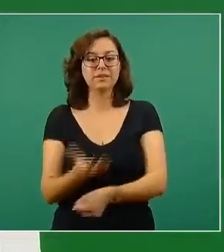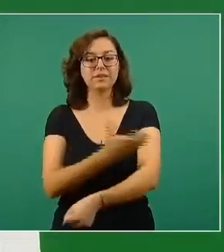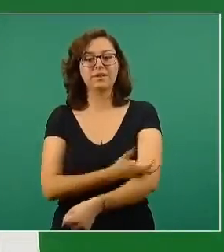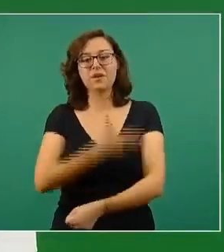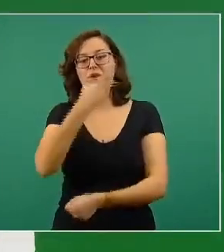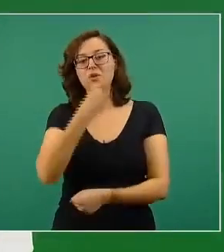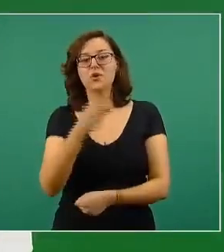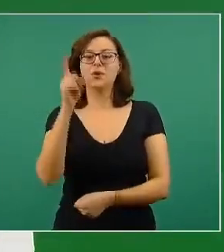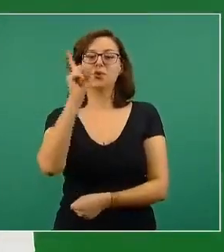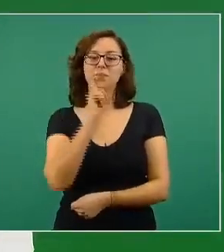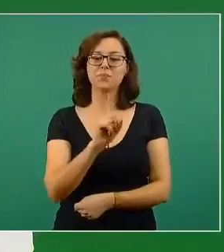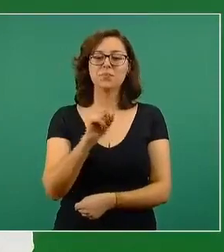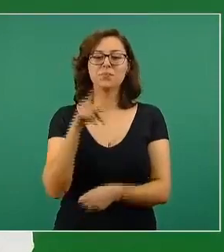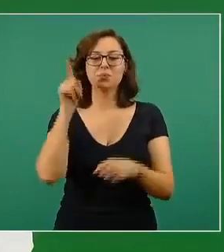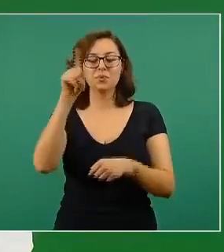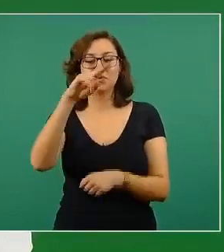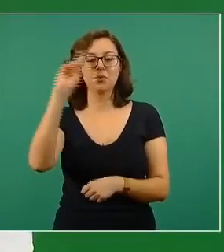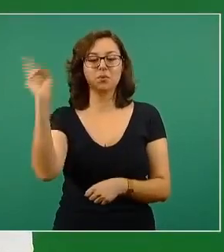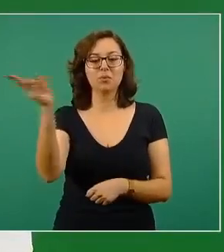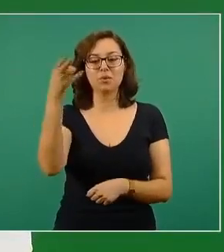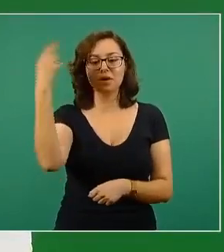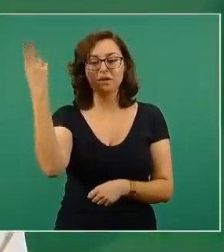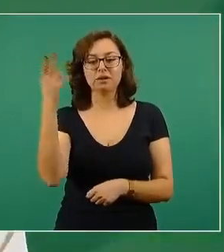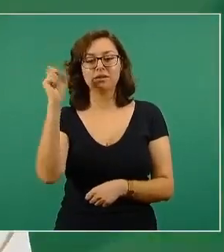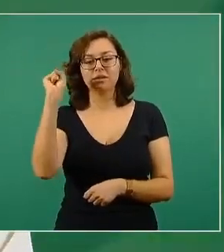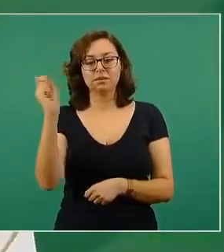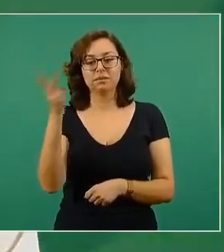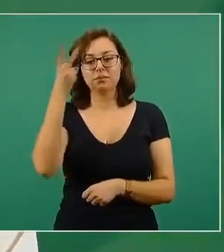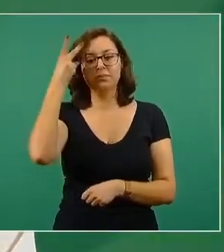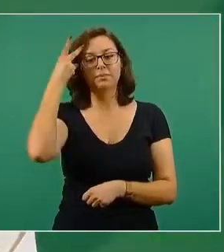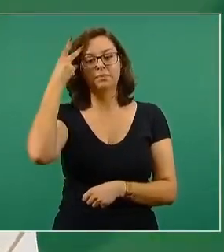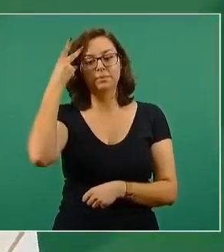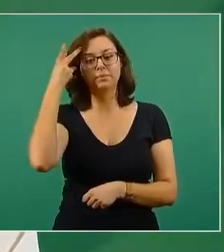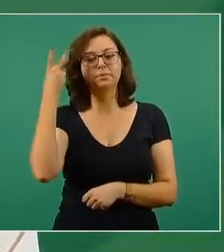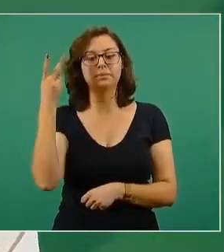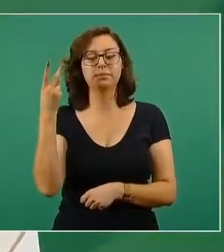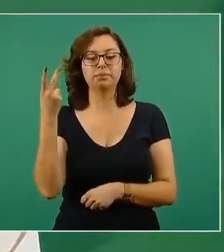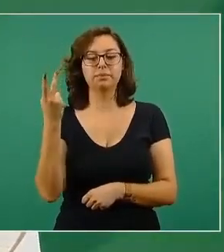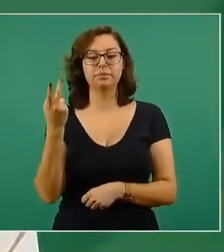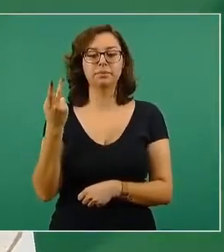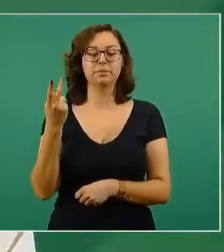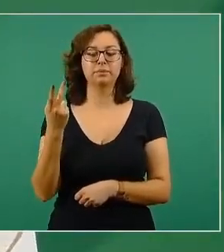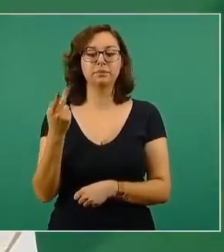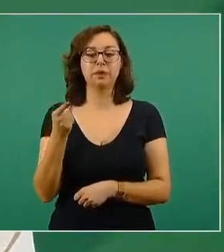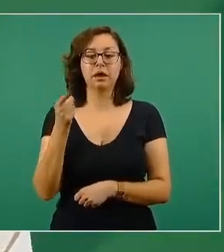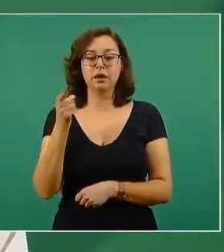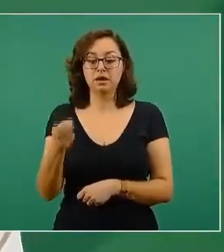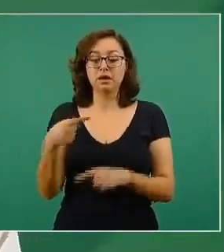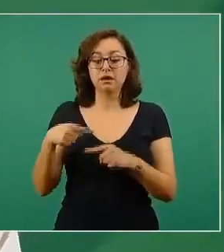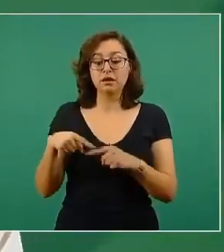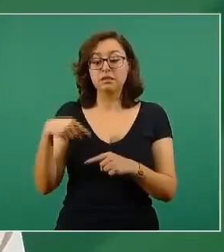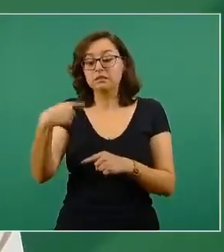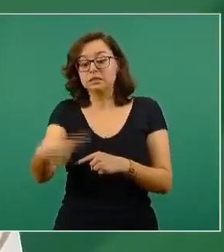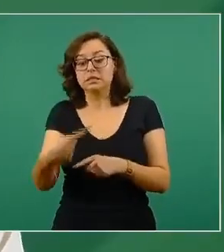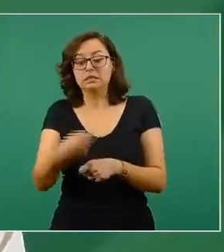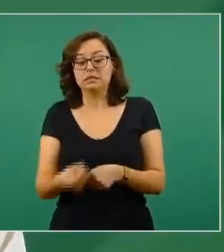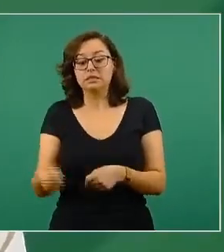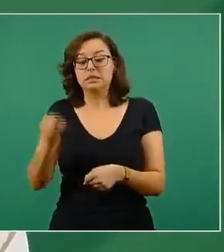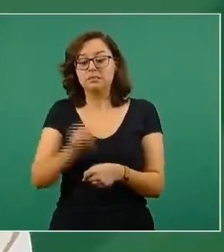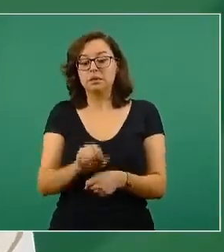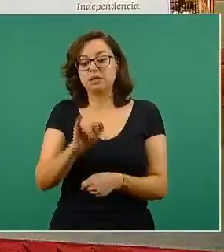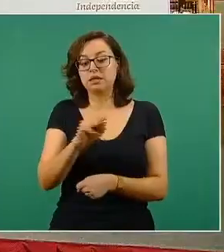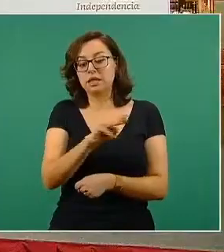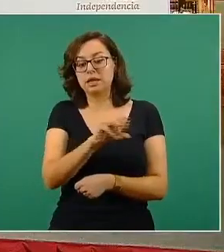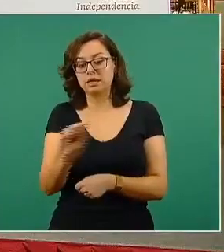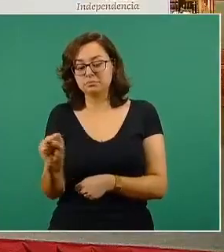compañeras y compañeros de la Universidad de San Luis Potosí, y si es posterior a esas semanas de la encuesta del IMSS,